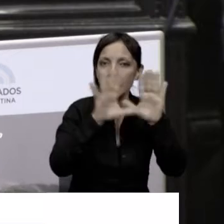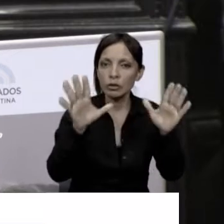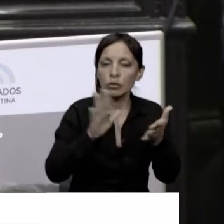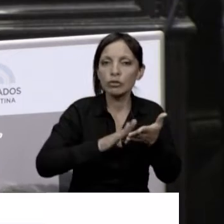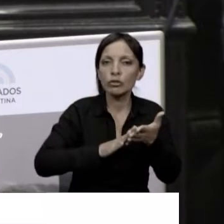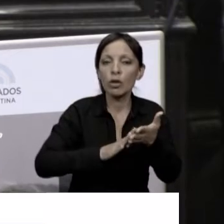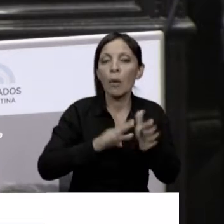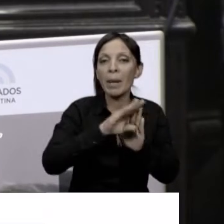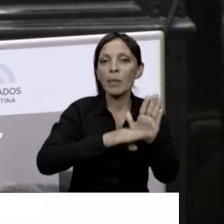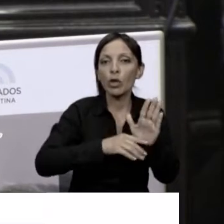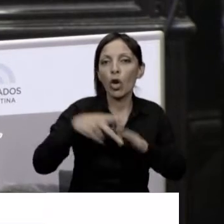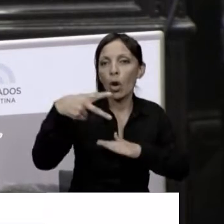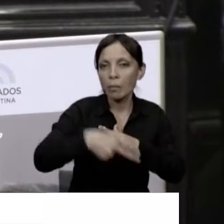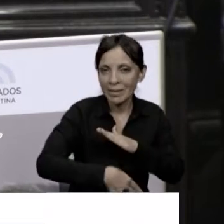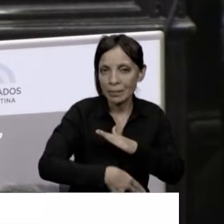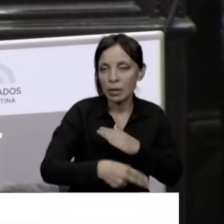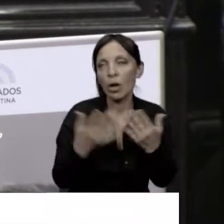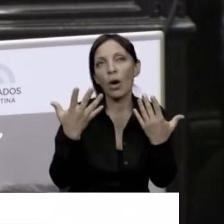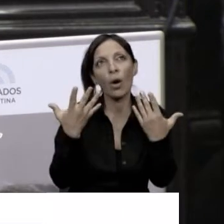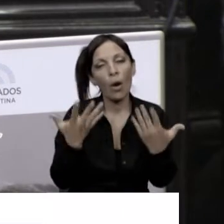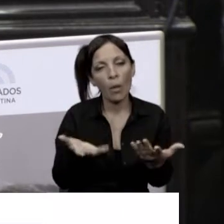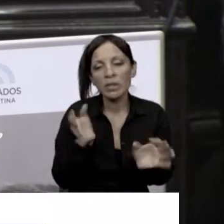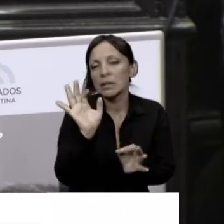al vencimiento del protocolo. Era obvio que iba a llegar este